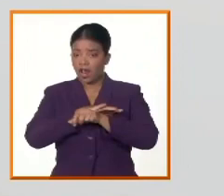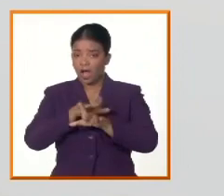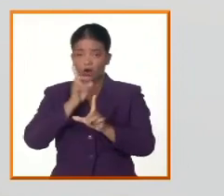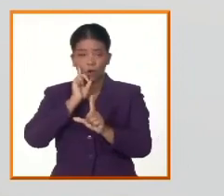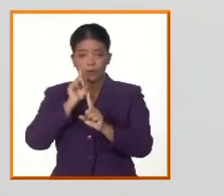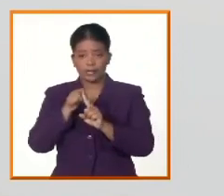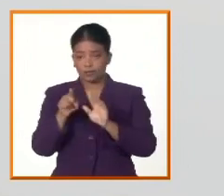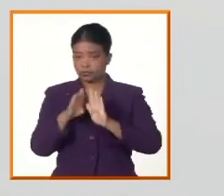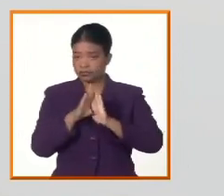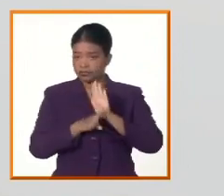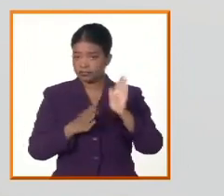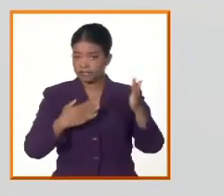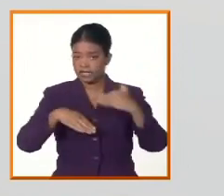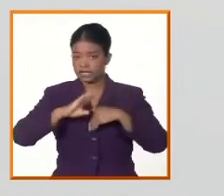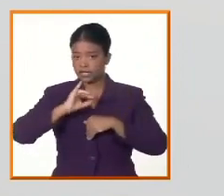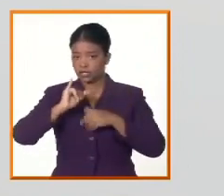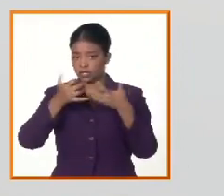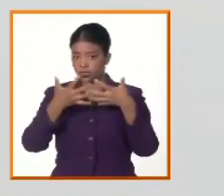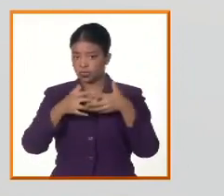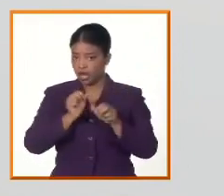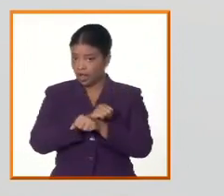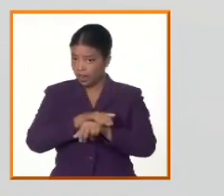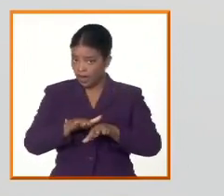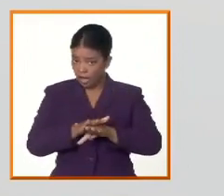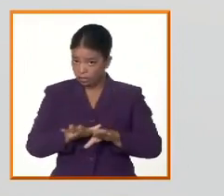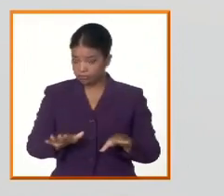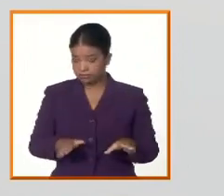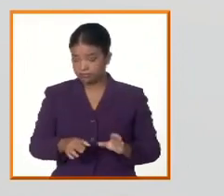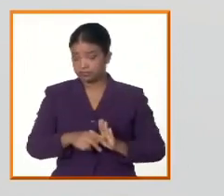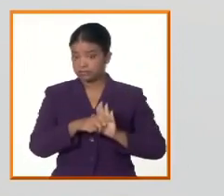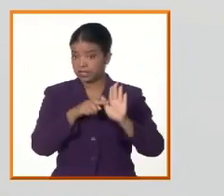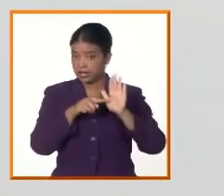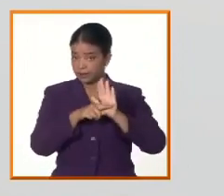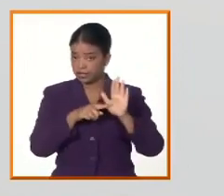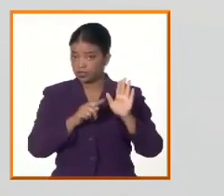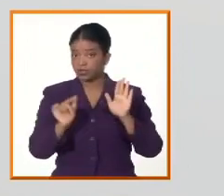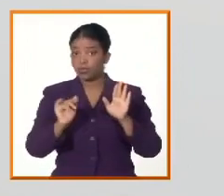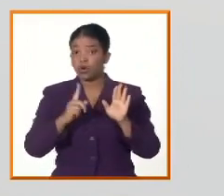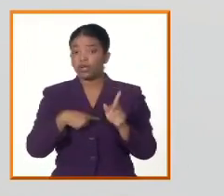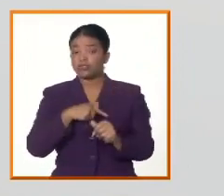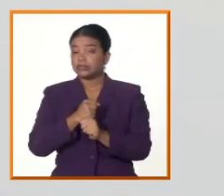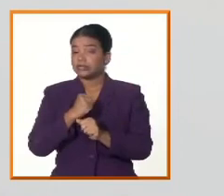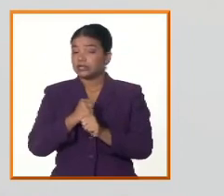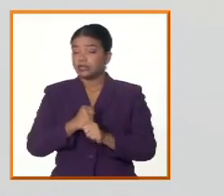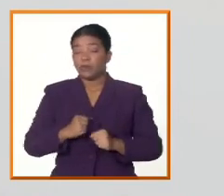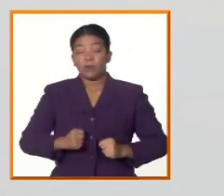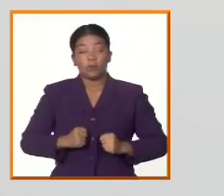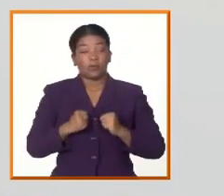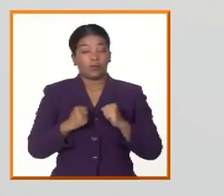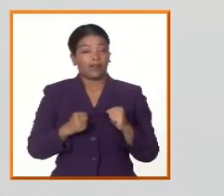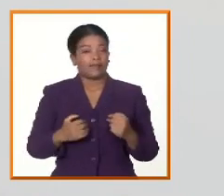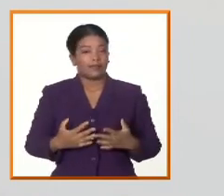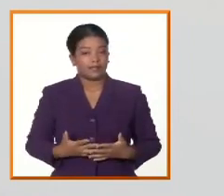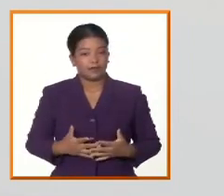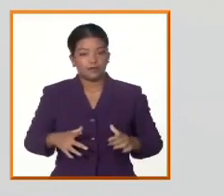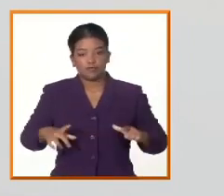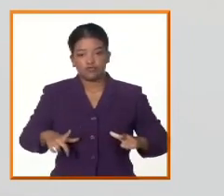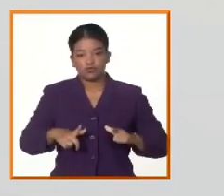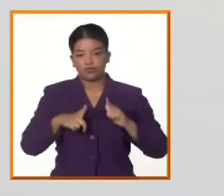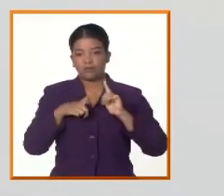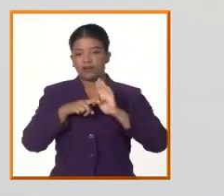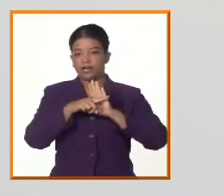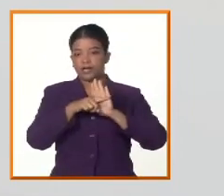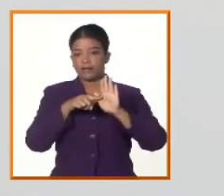que tiene el Ministerio de Industria alimenticia referido en ese alineamiento y también trabajamos con mucha intensidad en la implementación en seguimiento alineamiento